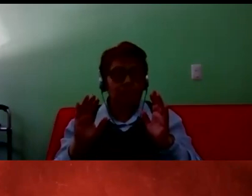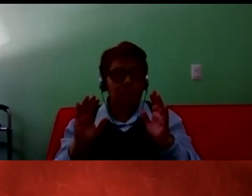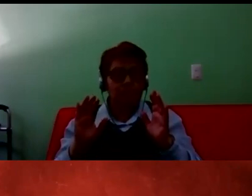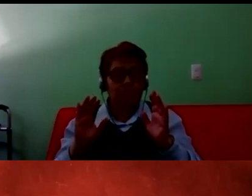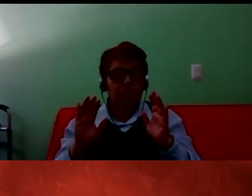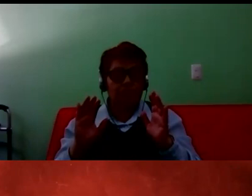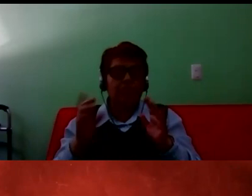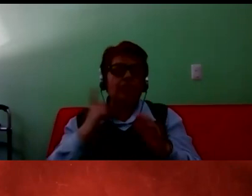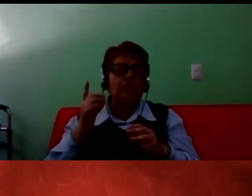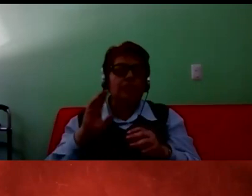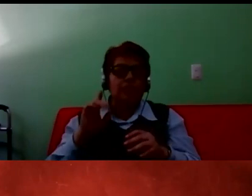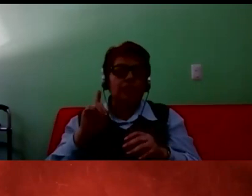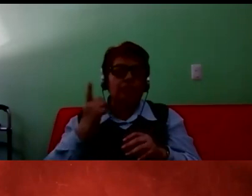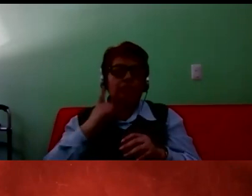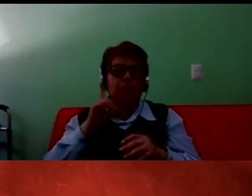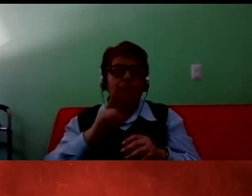Diputada presidenta.